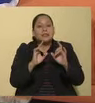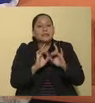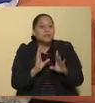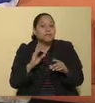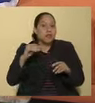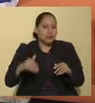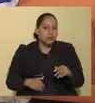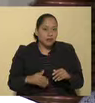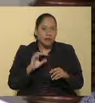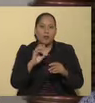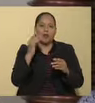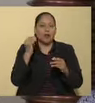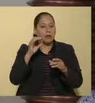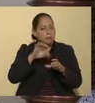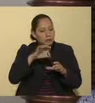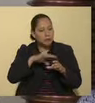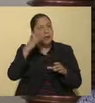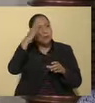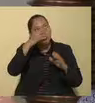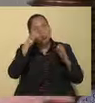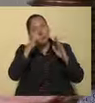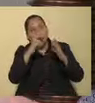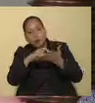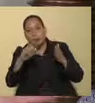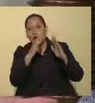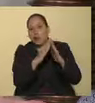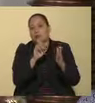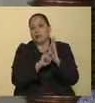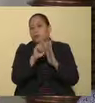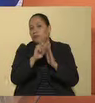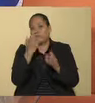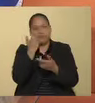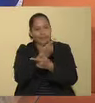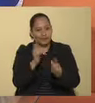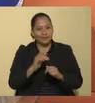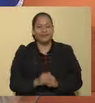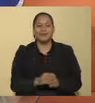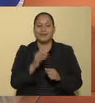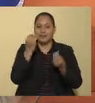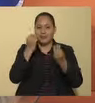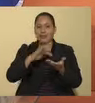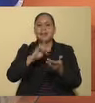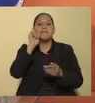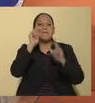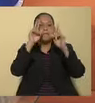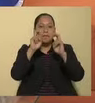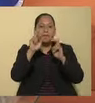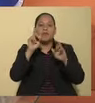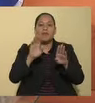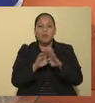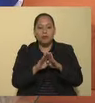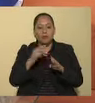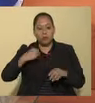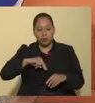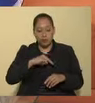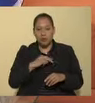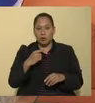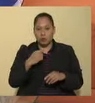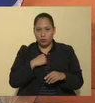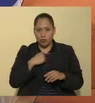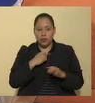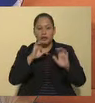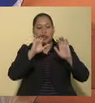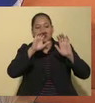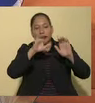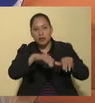imprevisto o para empezar a juntar para una casa, un departamento, lo que tú quieras. Pues muchísimas gracias. Y el tema de mañana es cómo invertir